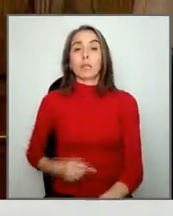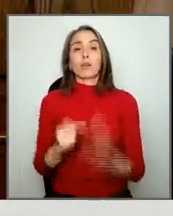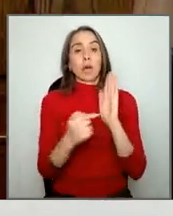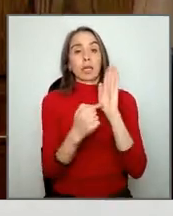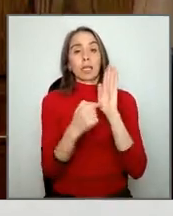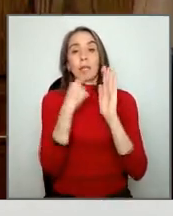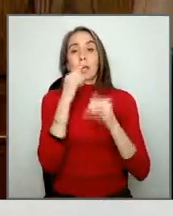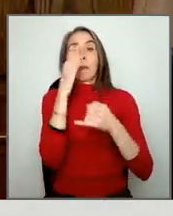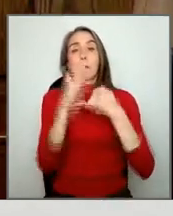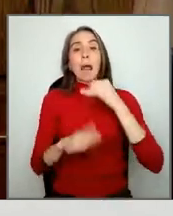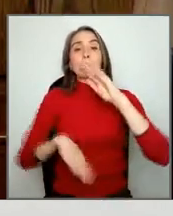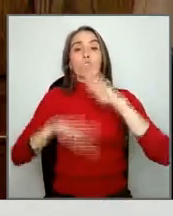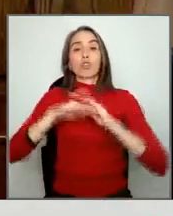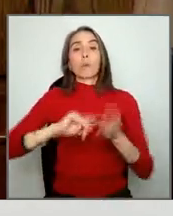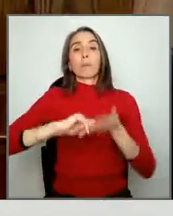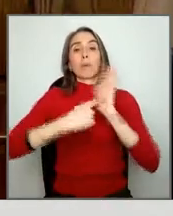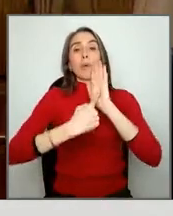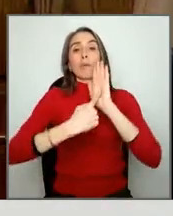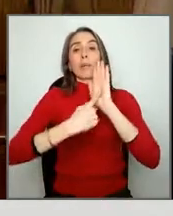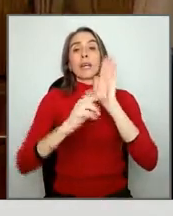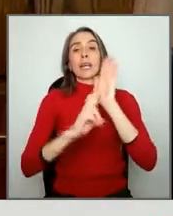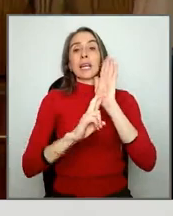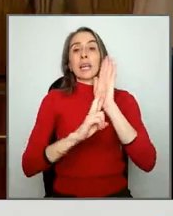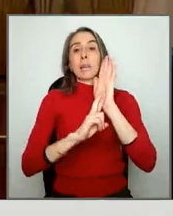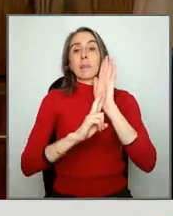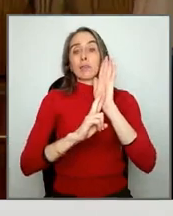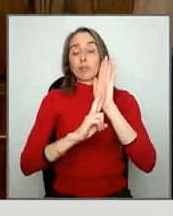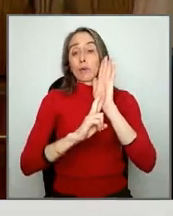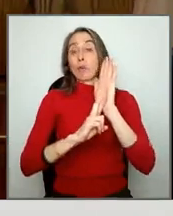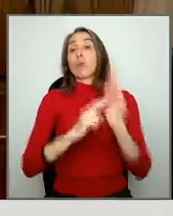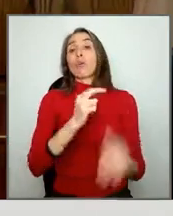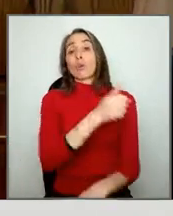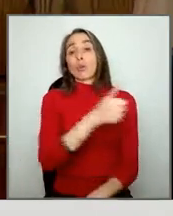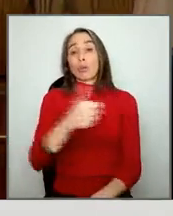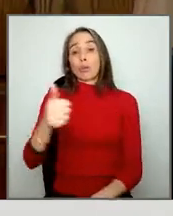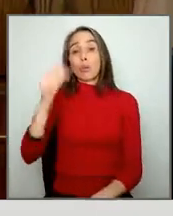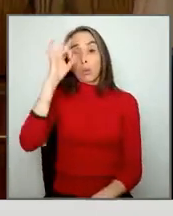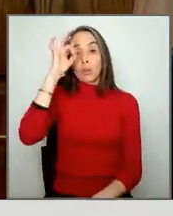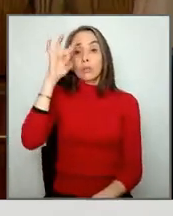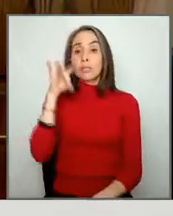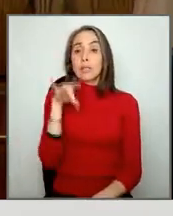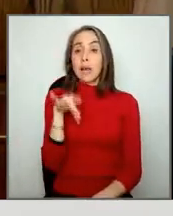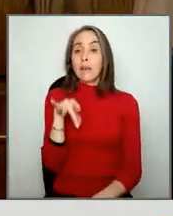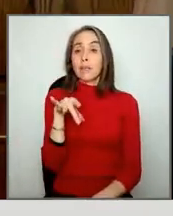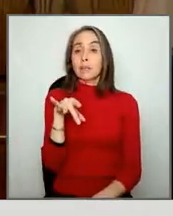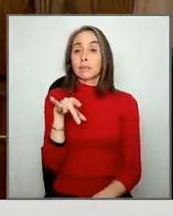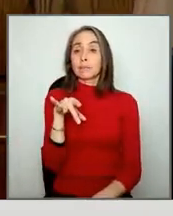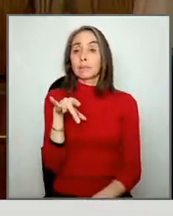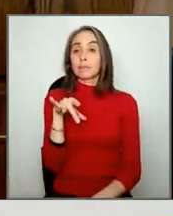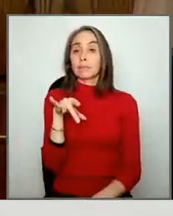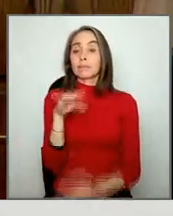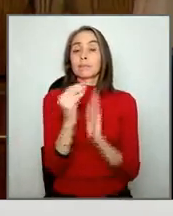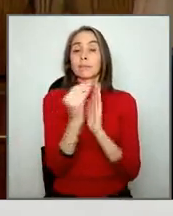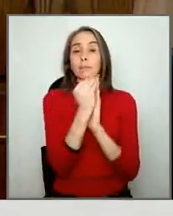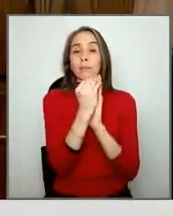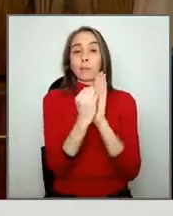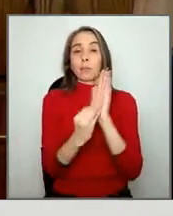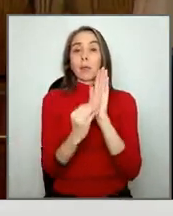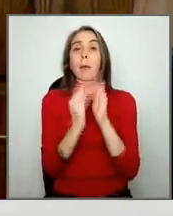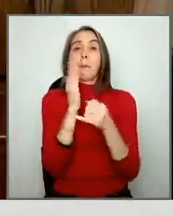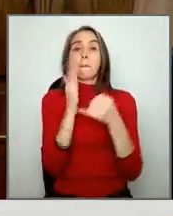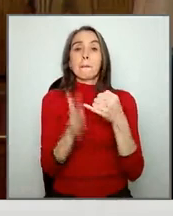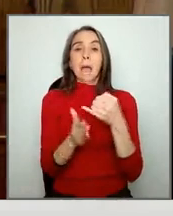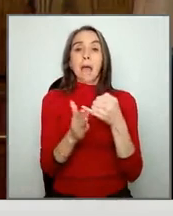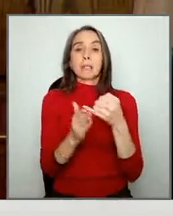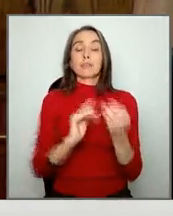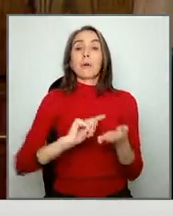publicación del reglamento todos sabemos que que se establece un Generalmente un plazo para dictar los reglamentos